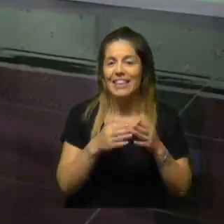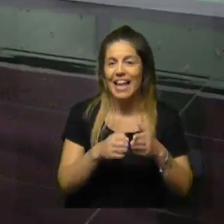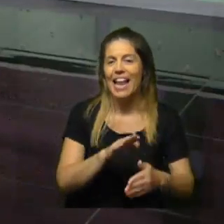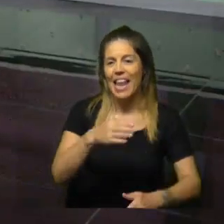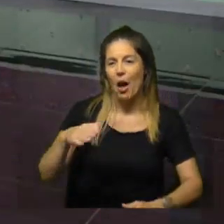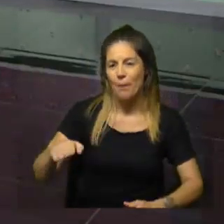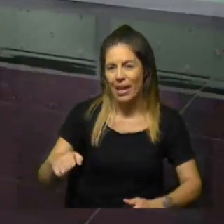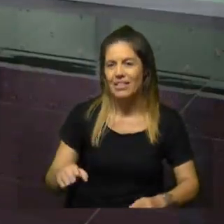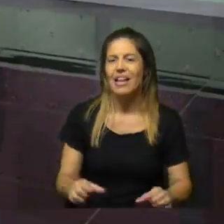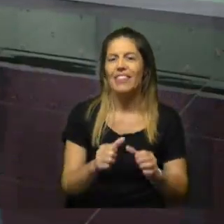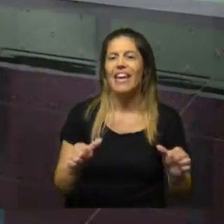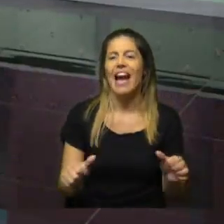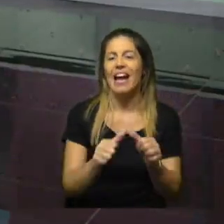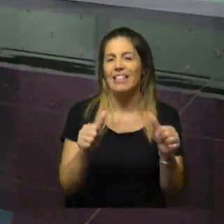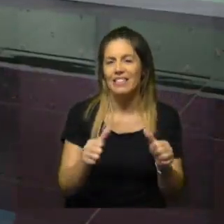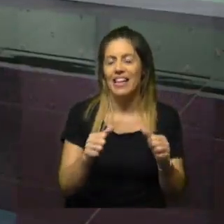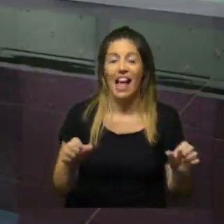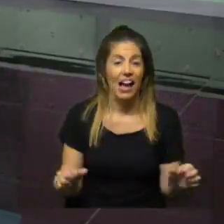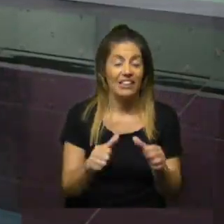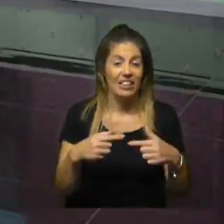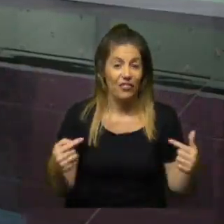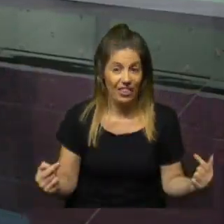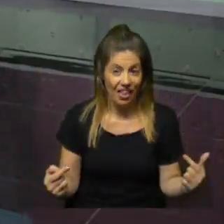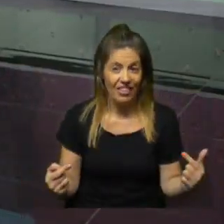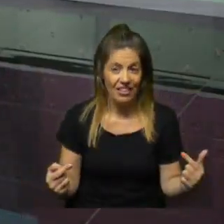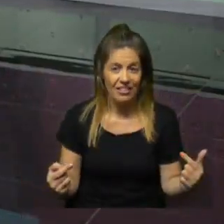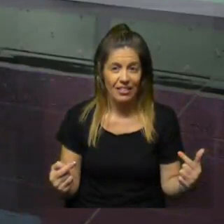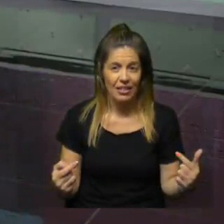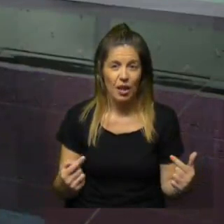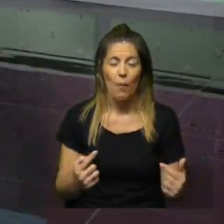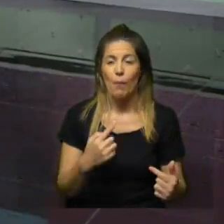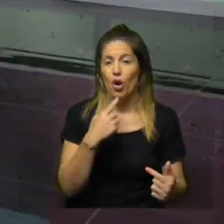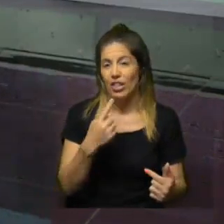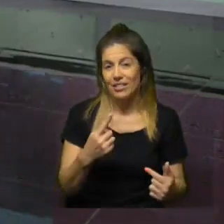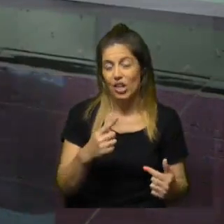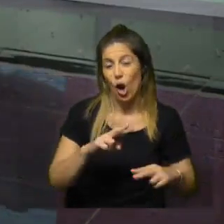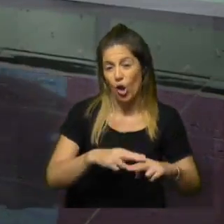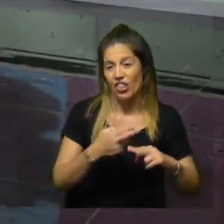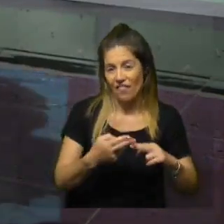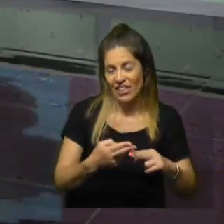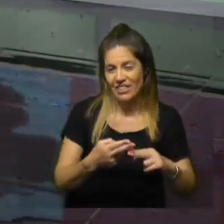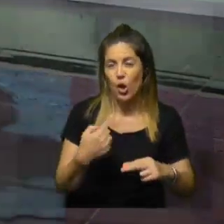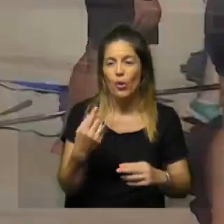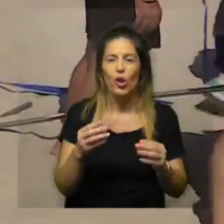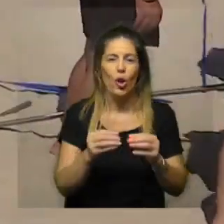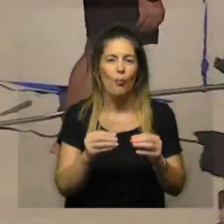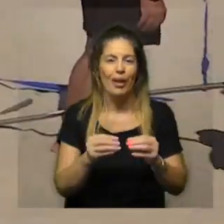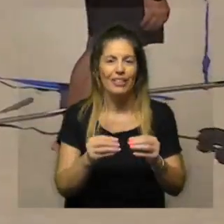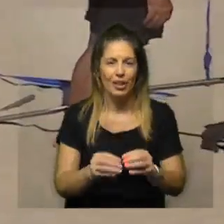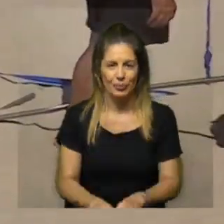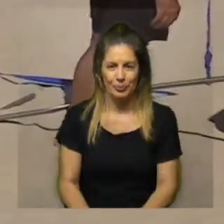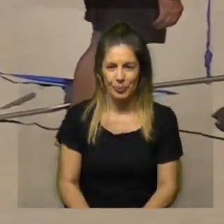de realizar actividades, por decirlo de forma redundante. Sí, Juan sí. Pablo.